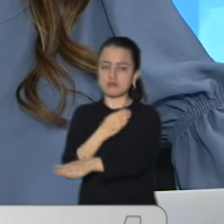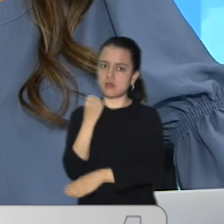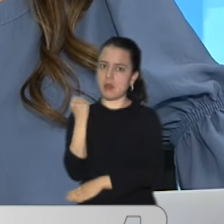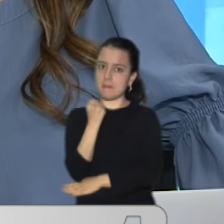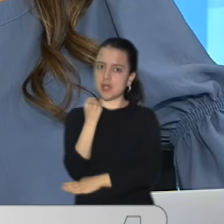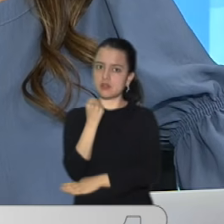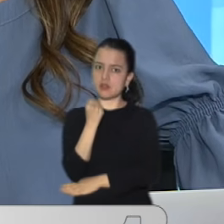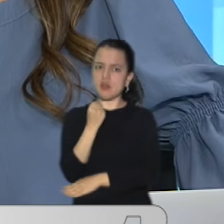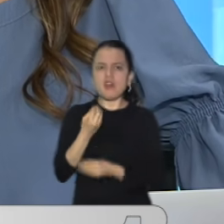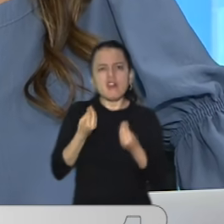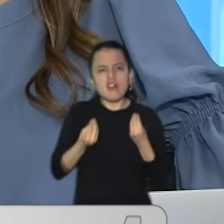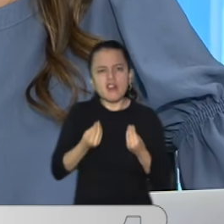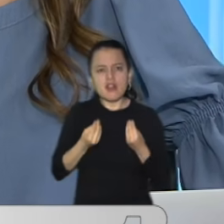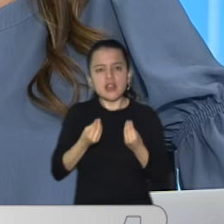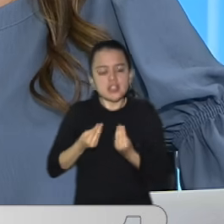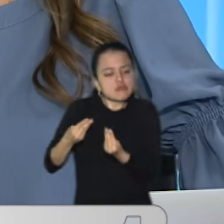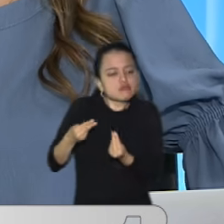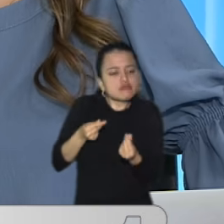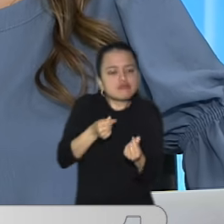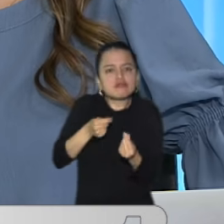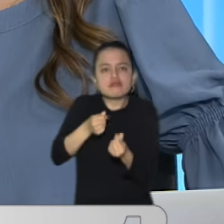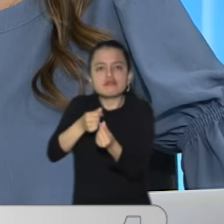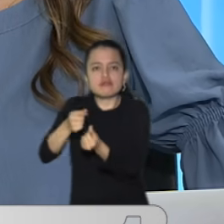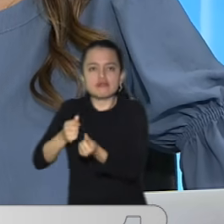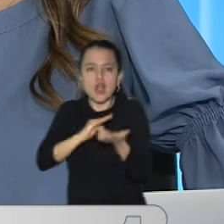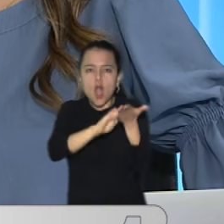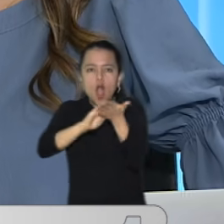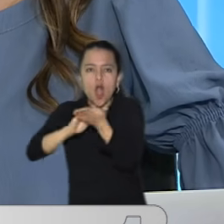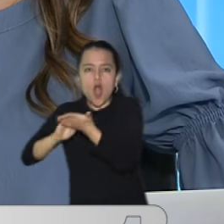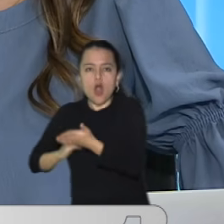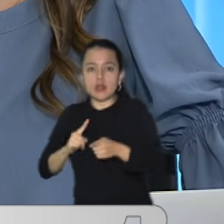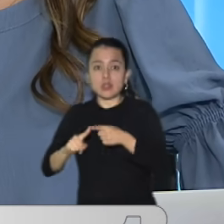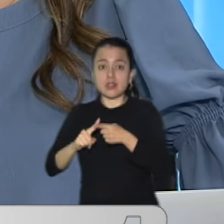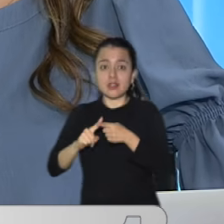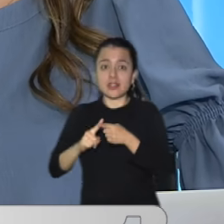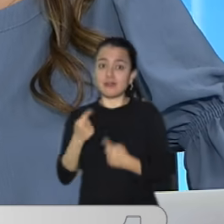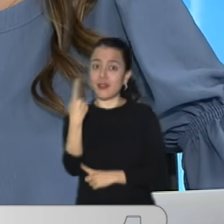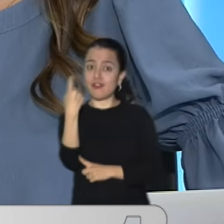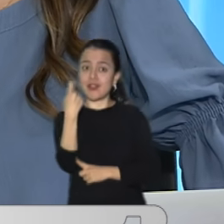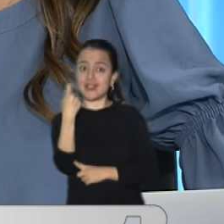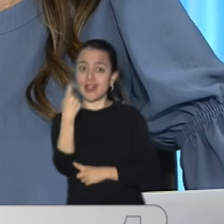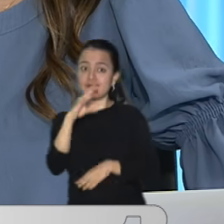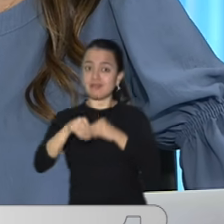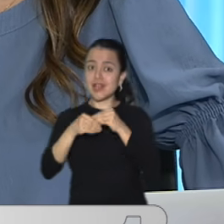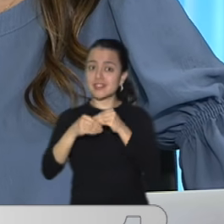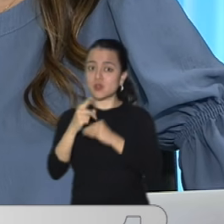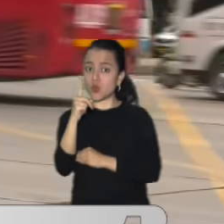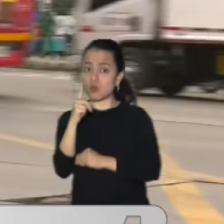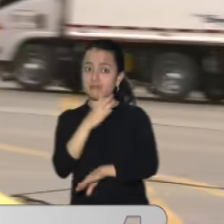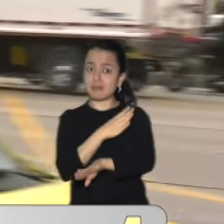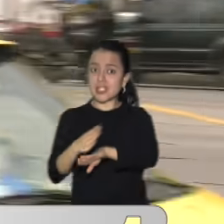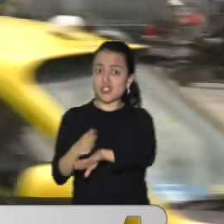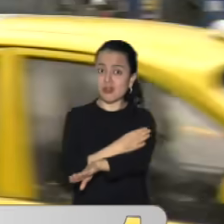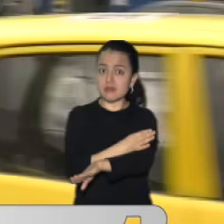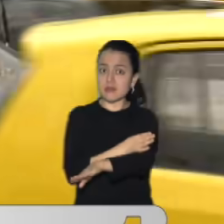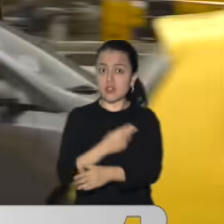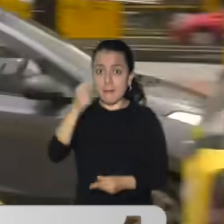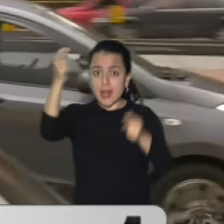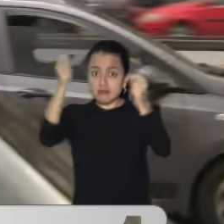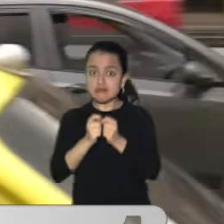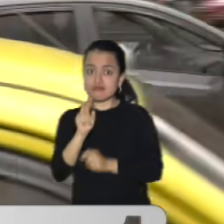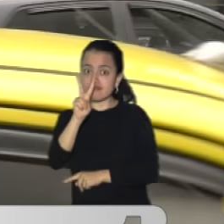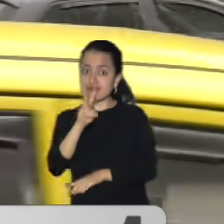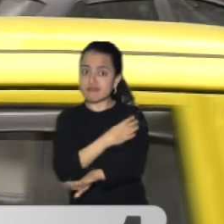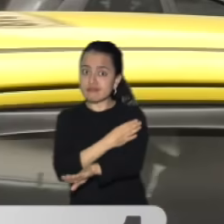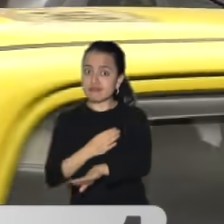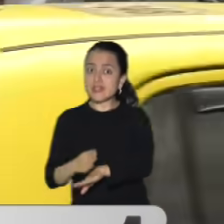al 50% de los 2 billones que se necesitan para enfrentar la crisis en el sistema de transporte. La pandemia